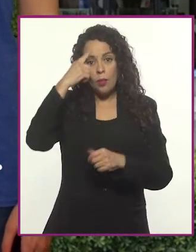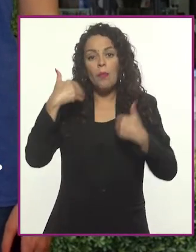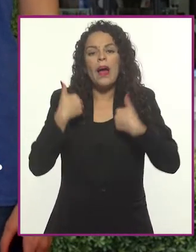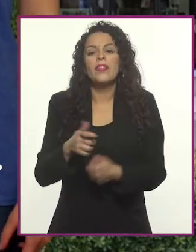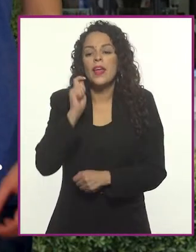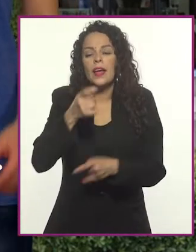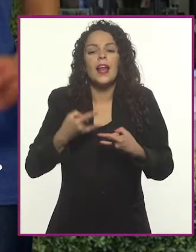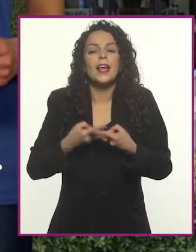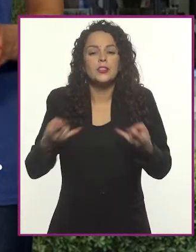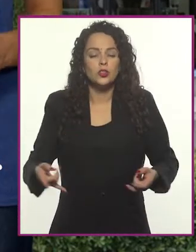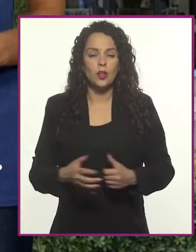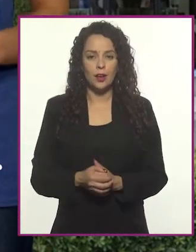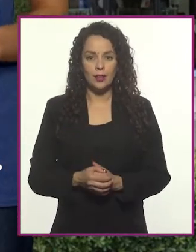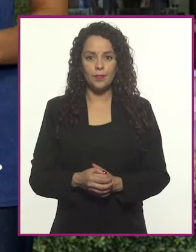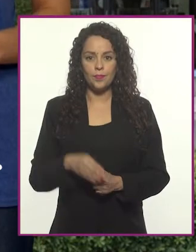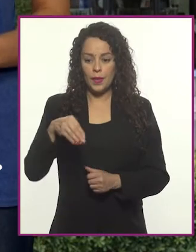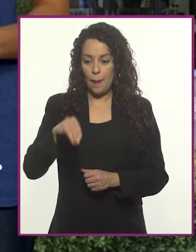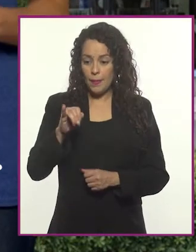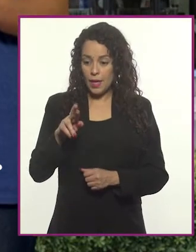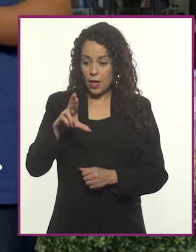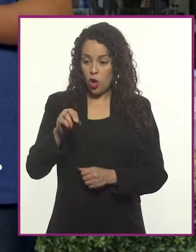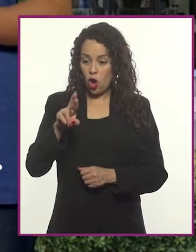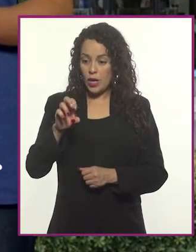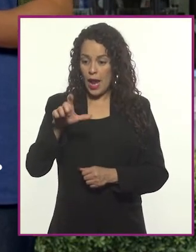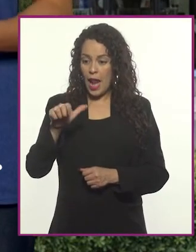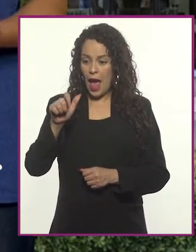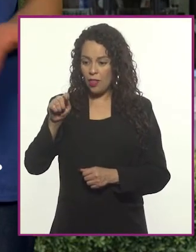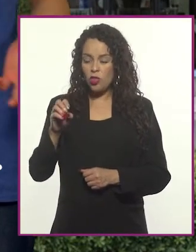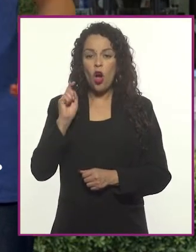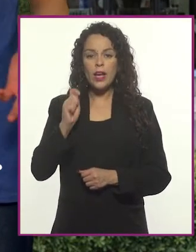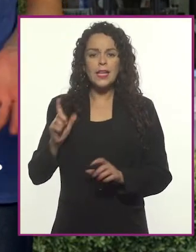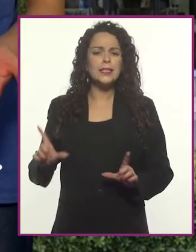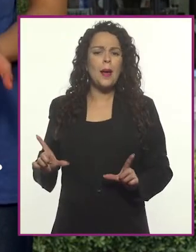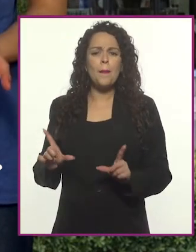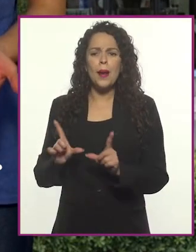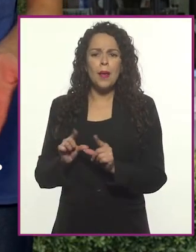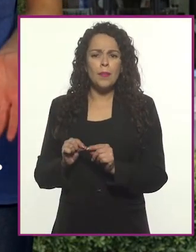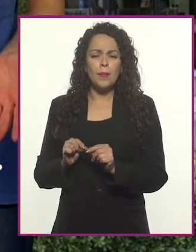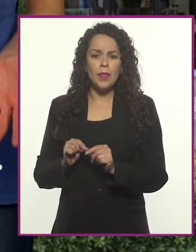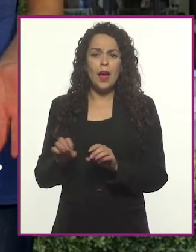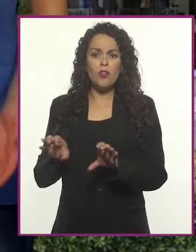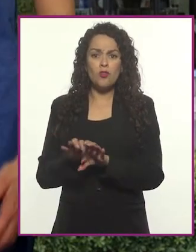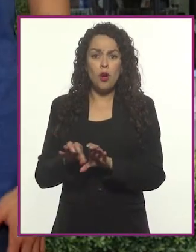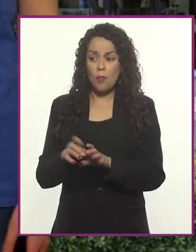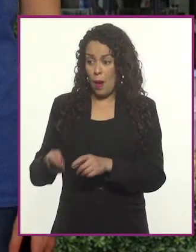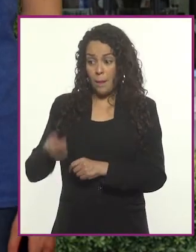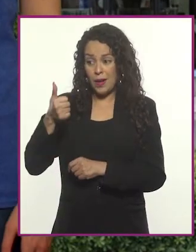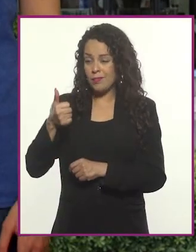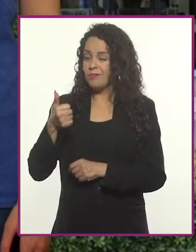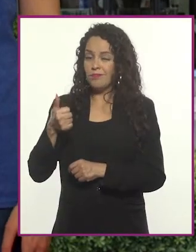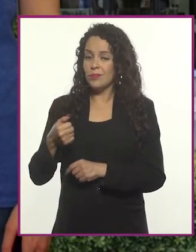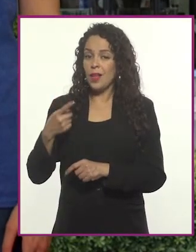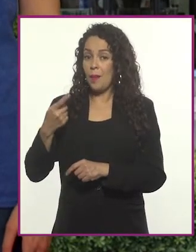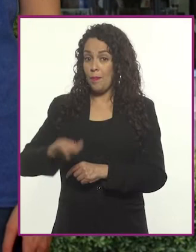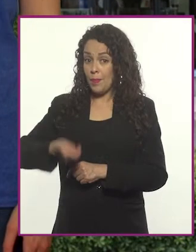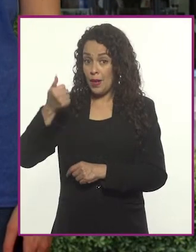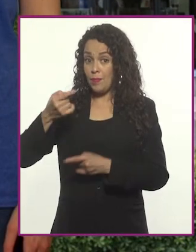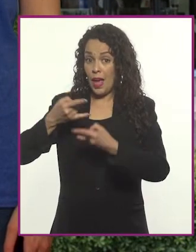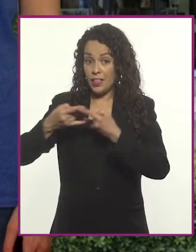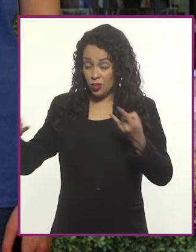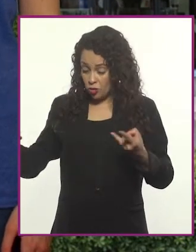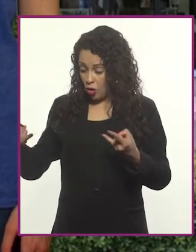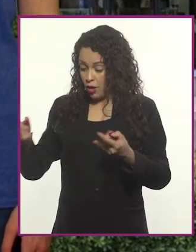historia. La clave del microrrelato es la brevedad y no se consigue de primera intención. Escribe primero la historia y